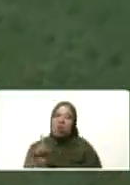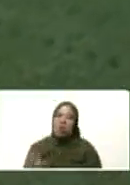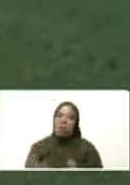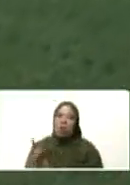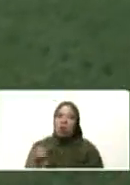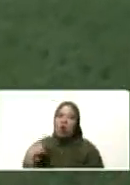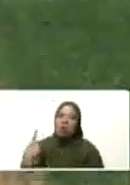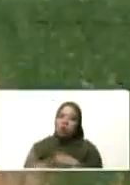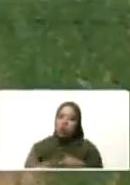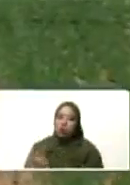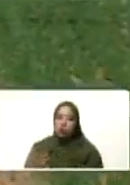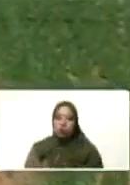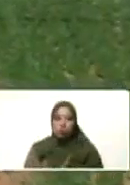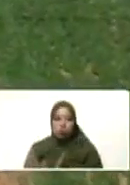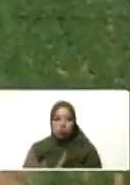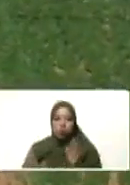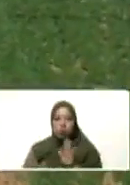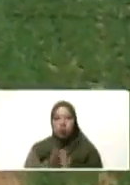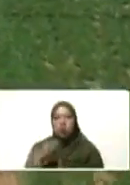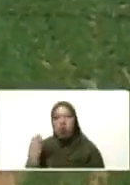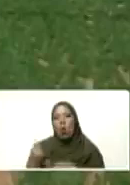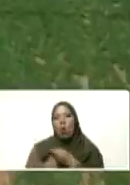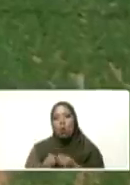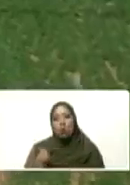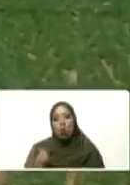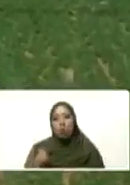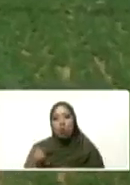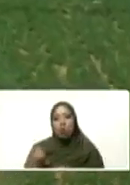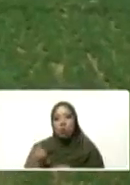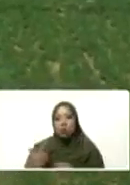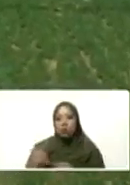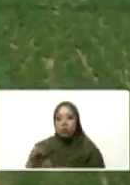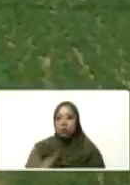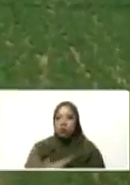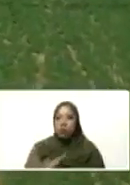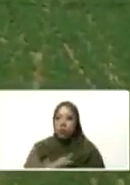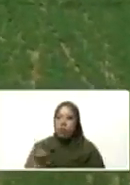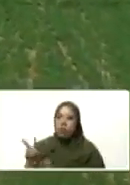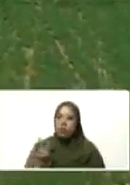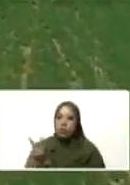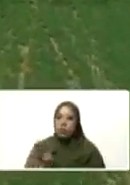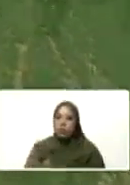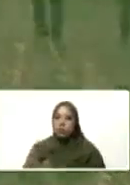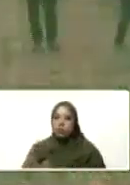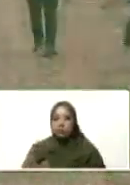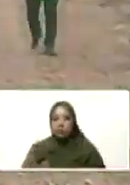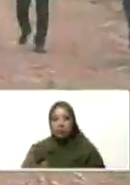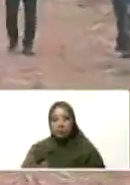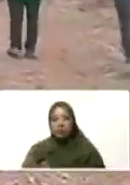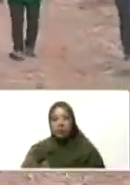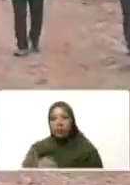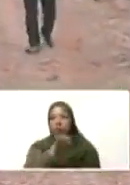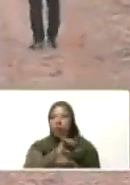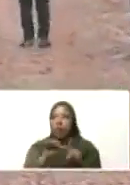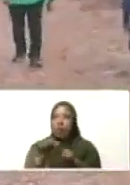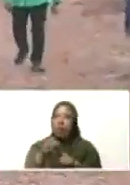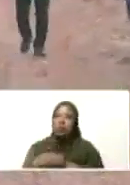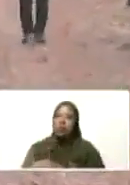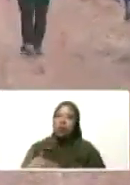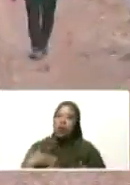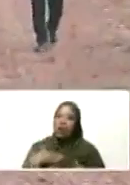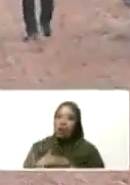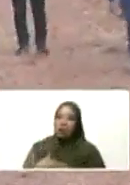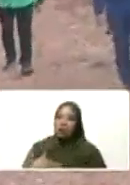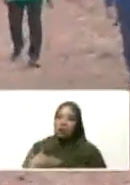su producción para generar la semilla autóctona venezolana, ecológica, sana.